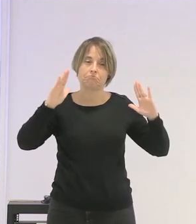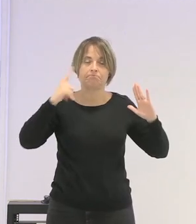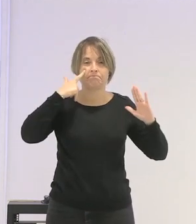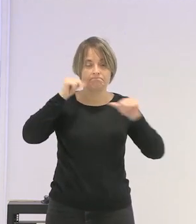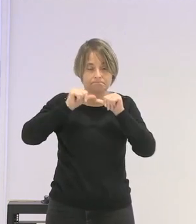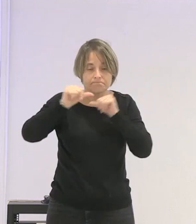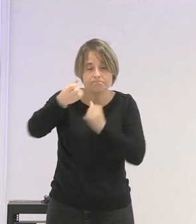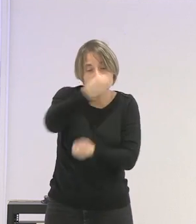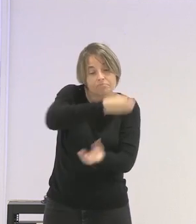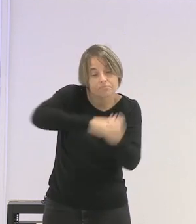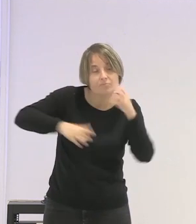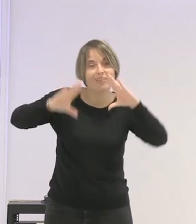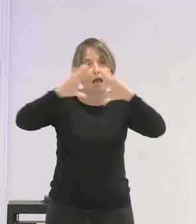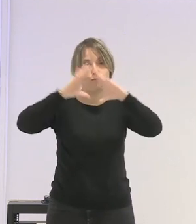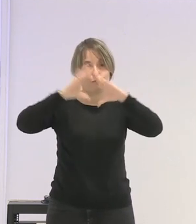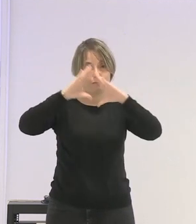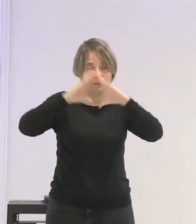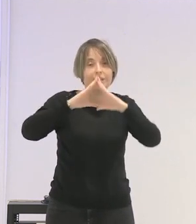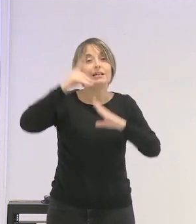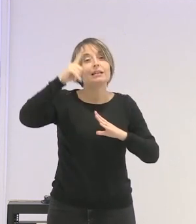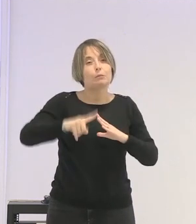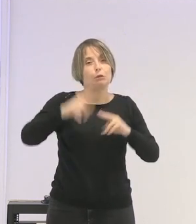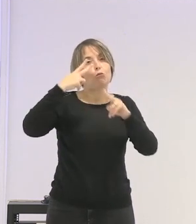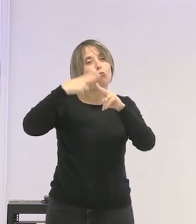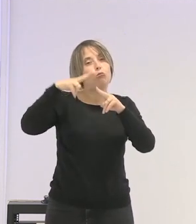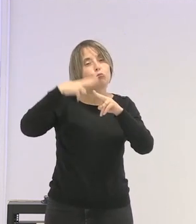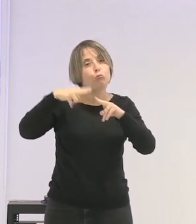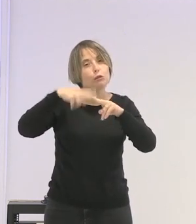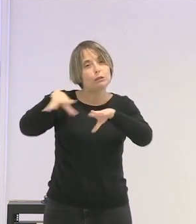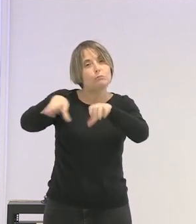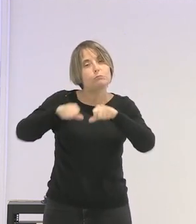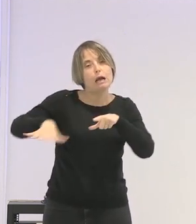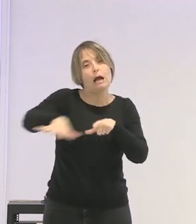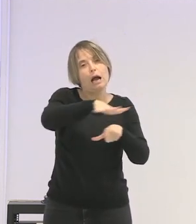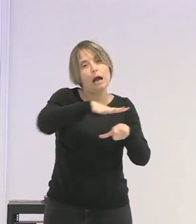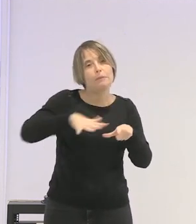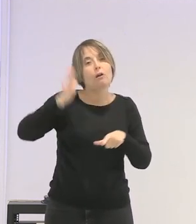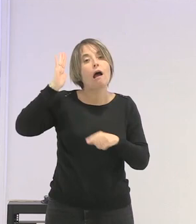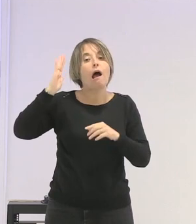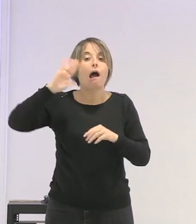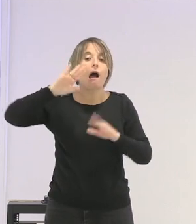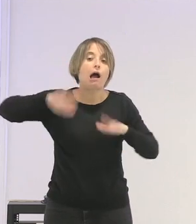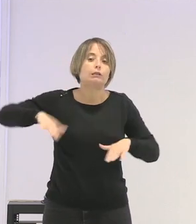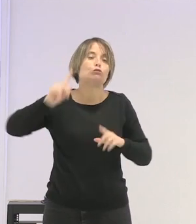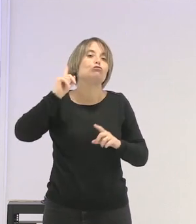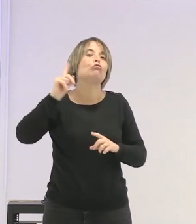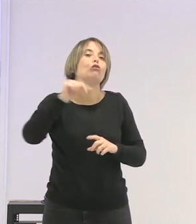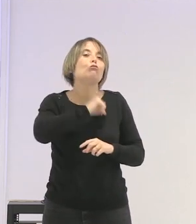aportaciones feministas y de también la politización de ese ámbito que se consideraba antes como privado, ¿no? Y que el